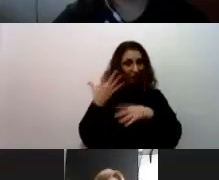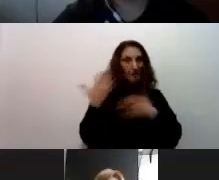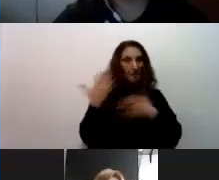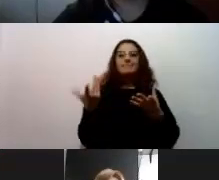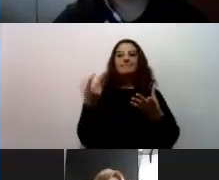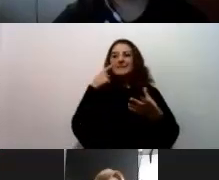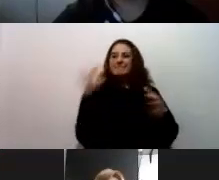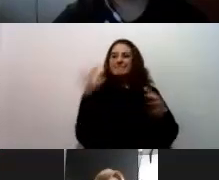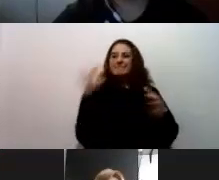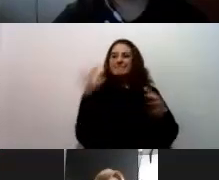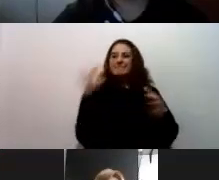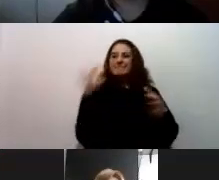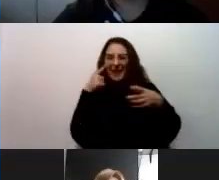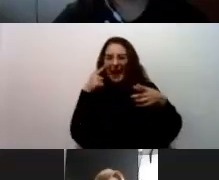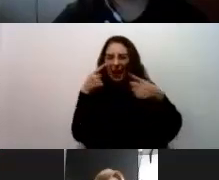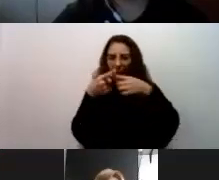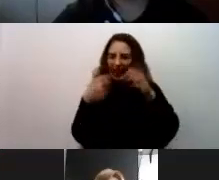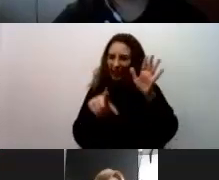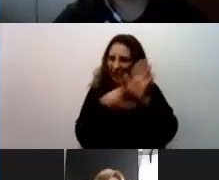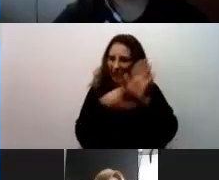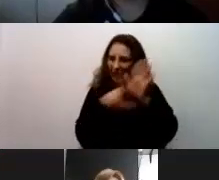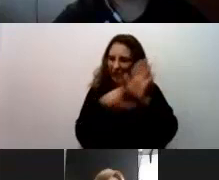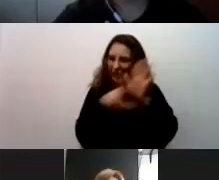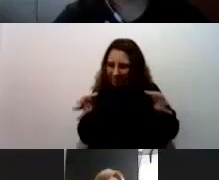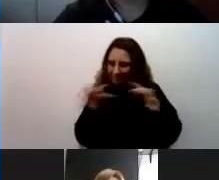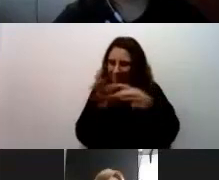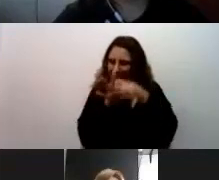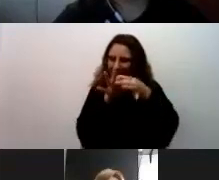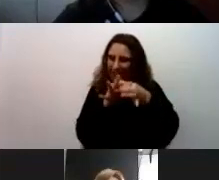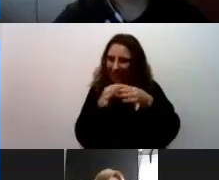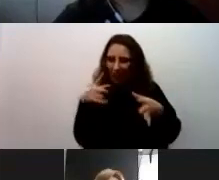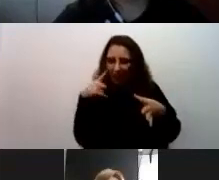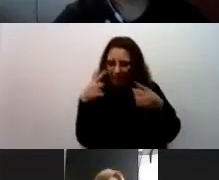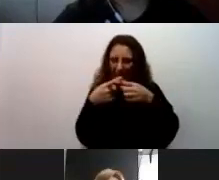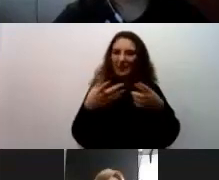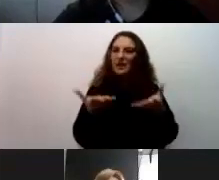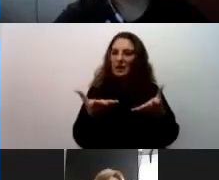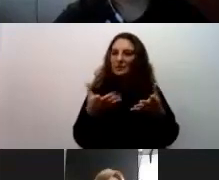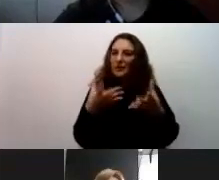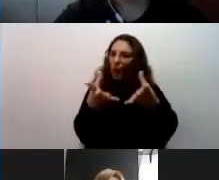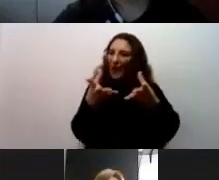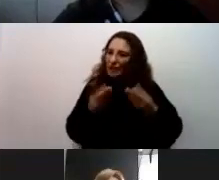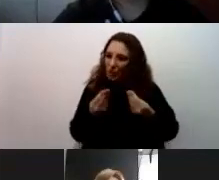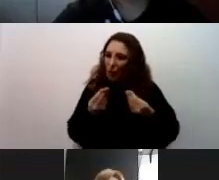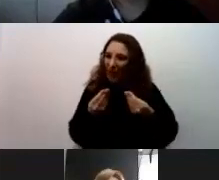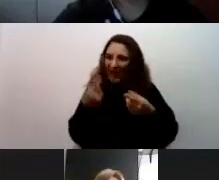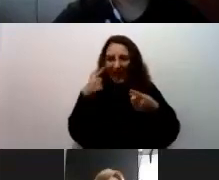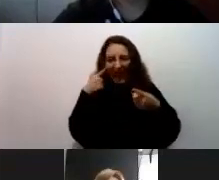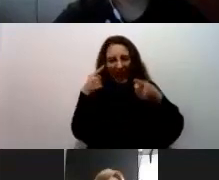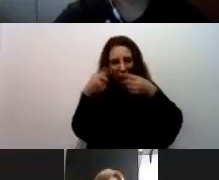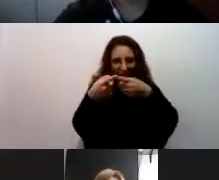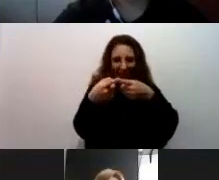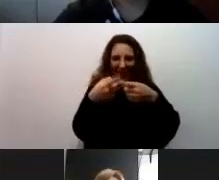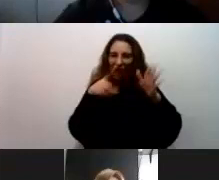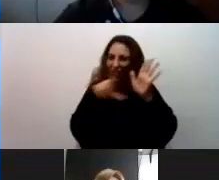norma reglamentada o sirven razonablemente a la finalidad esencial que ella persigue,